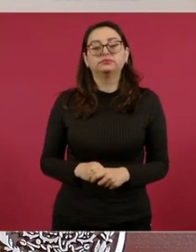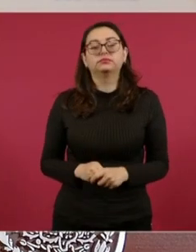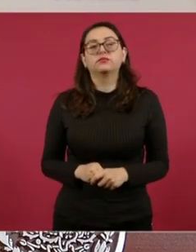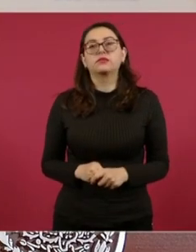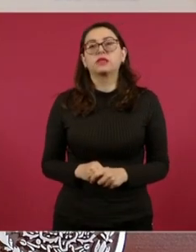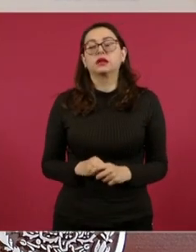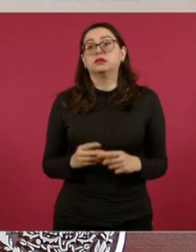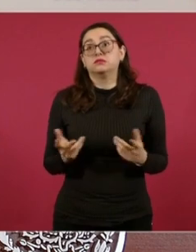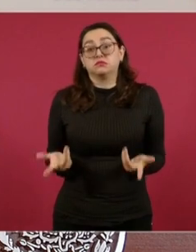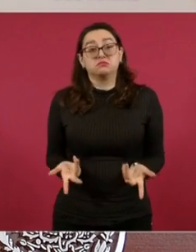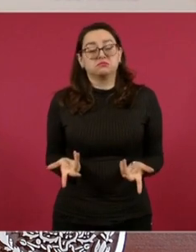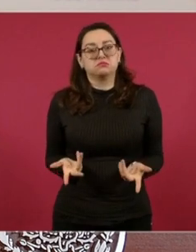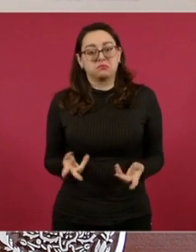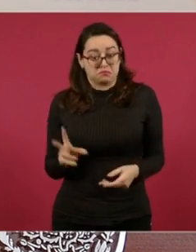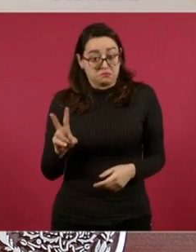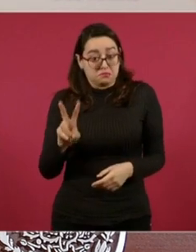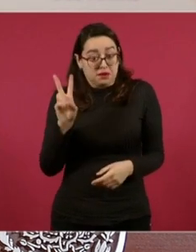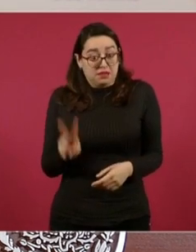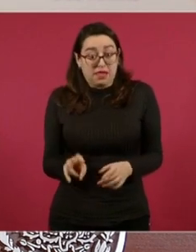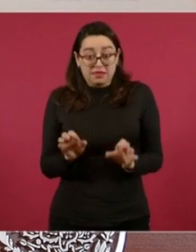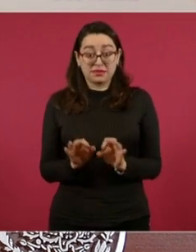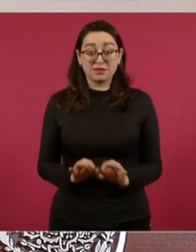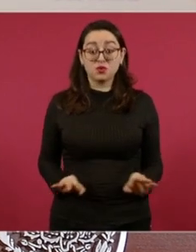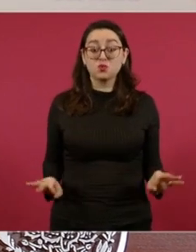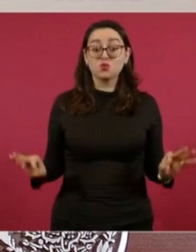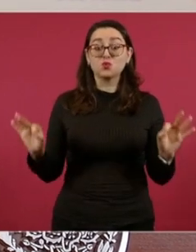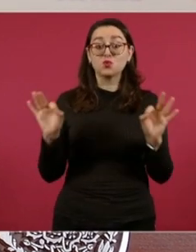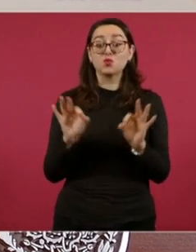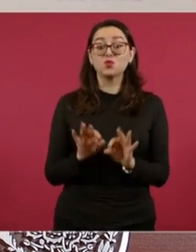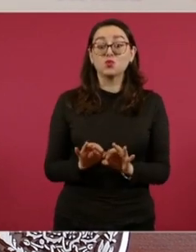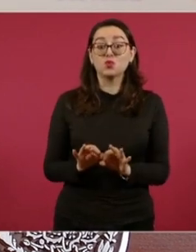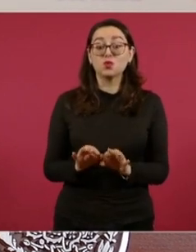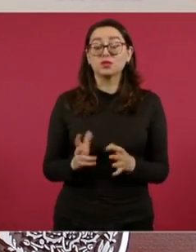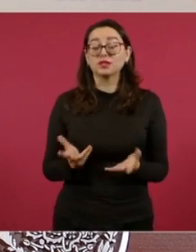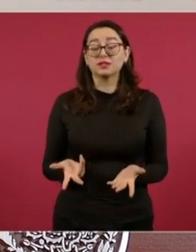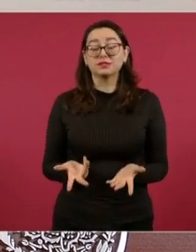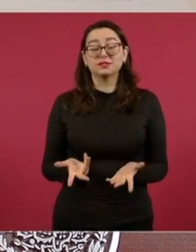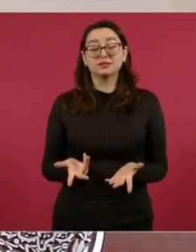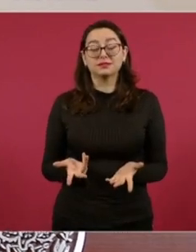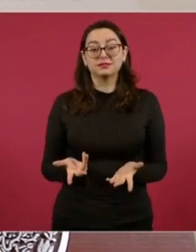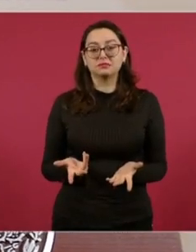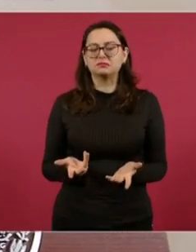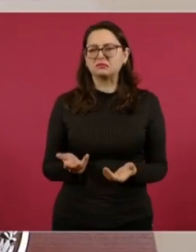1.3 anual, sino porque hay, como dicen los técnicos, una variable